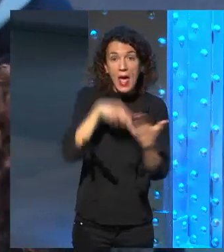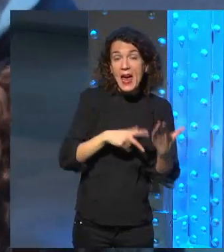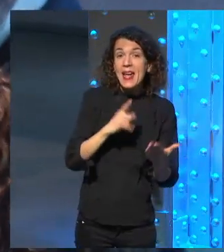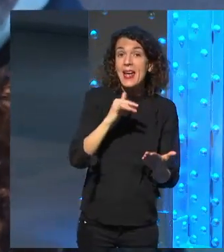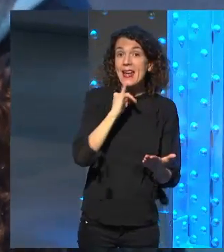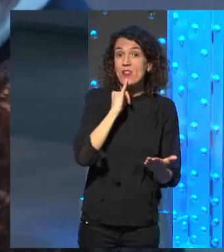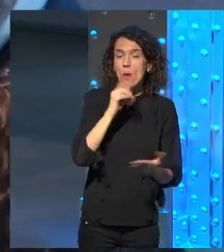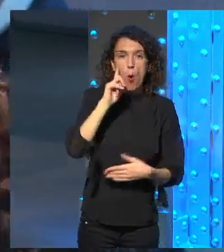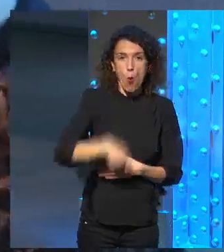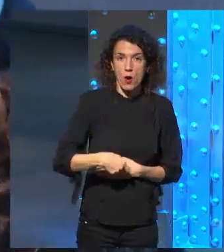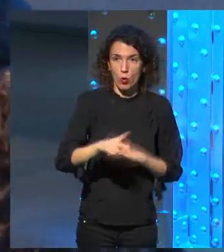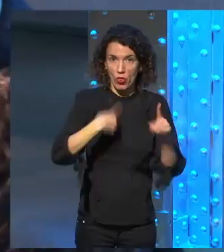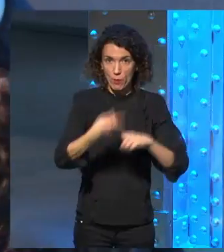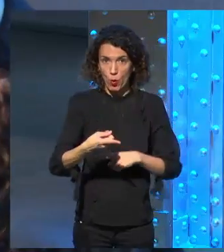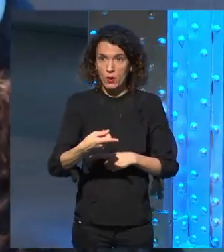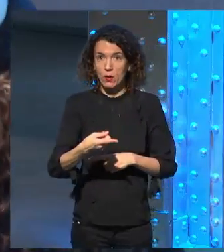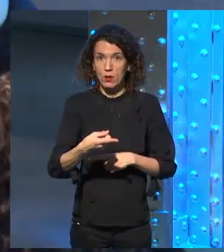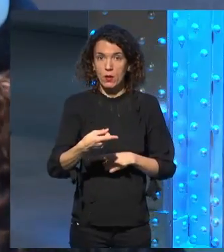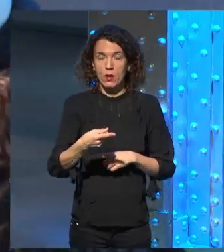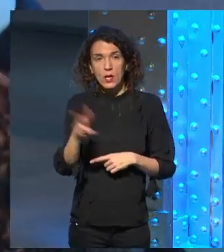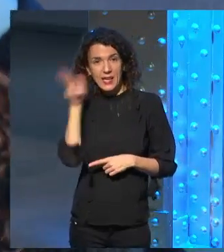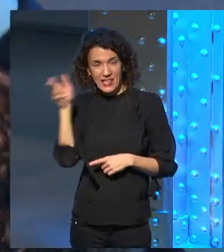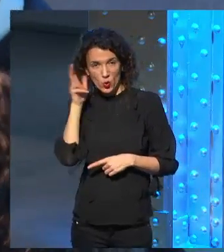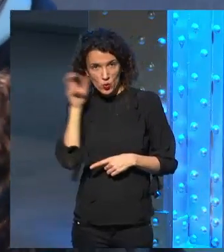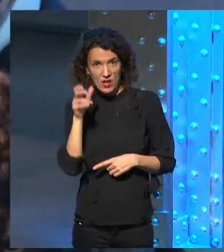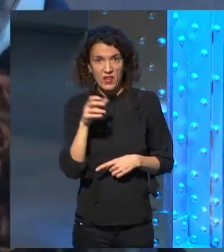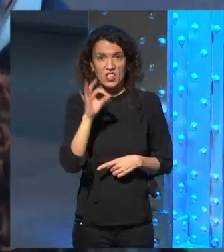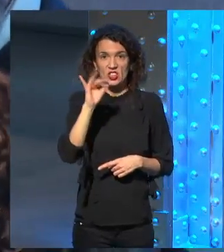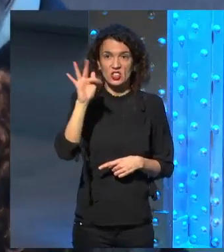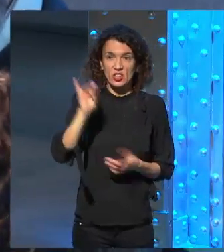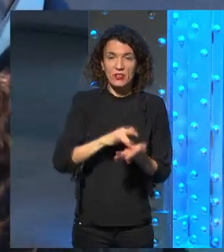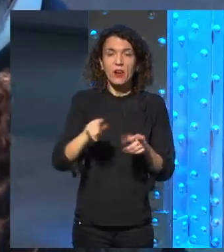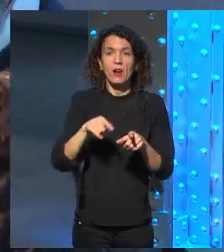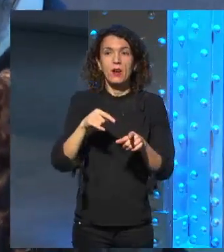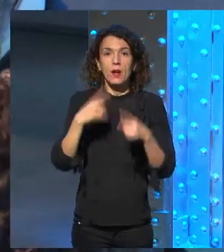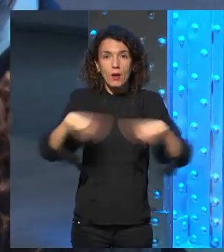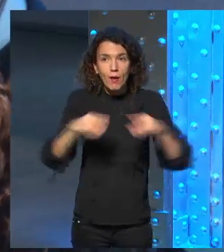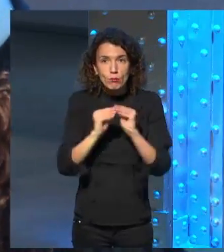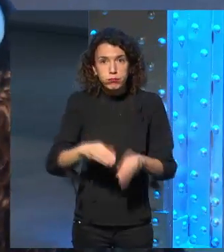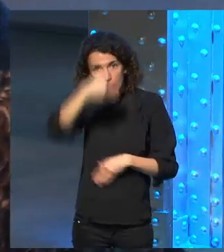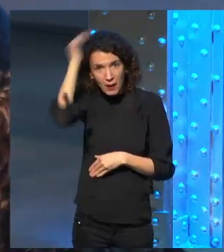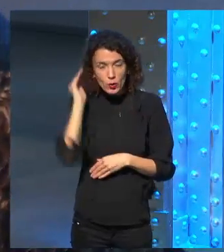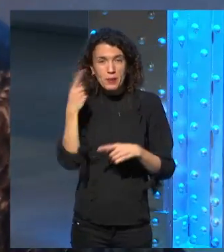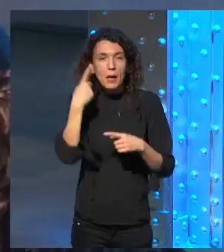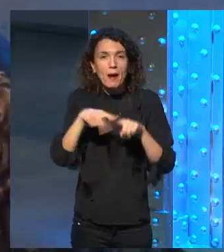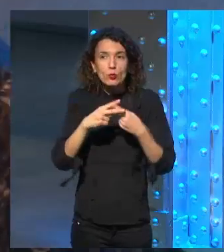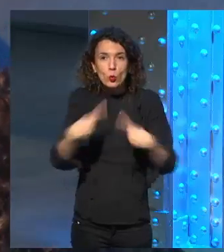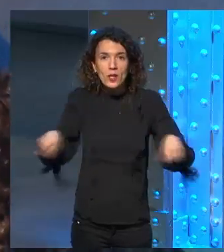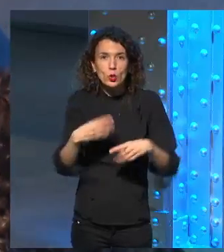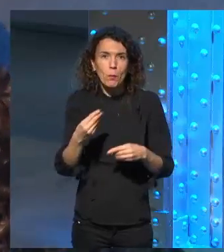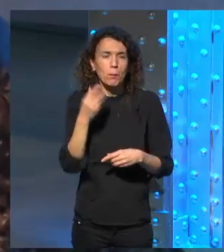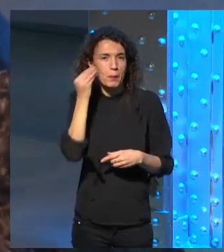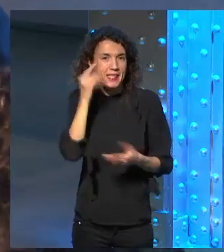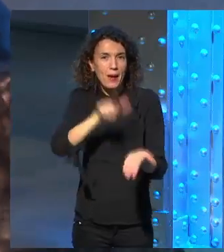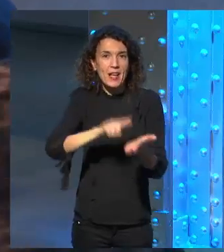húngaro y luego escuchaba a Schiff tocar Bartók y me parecía que estaba tocando en húngaro también. Sí,